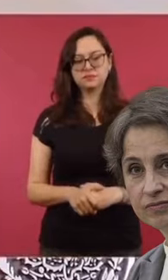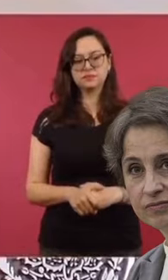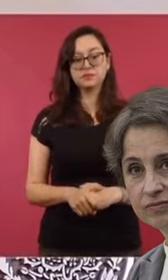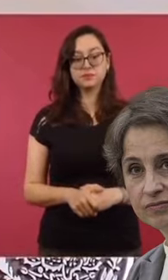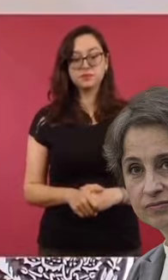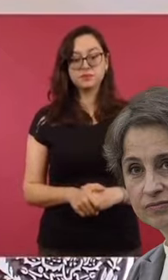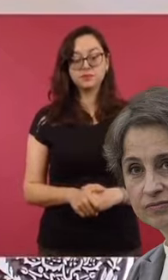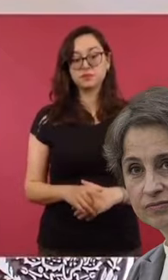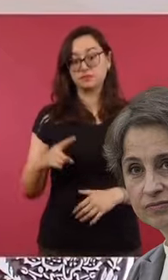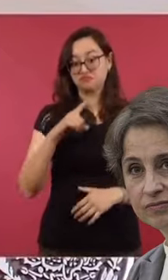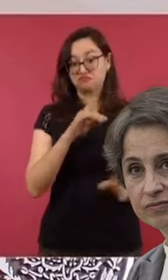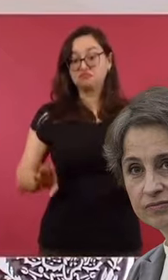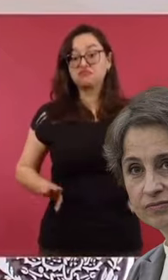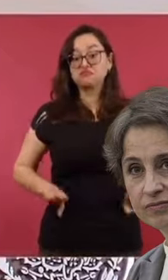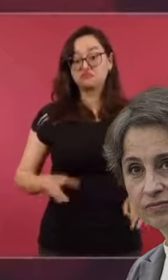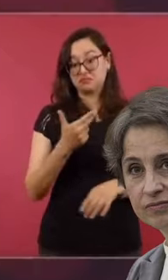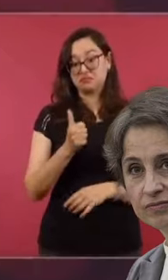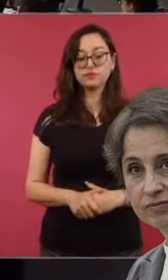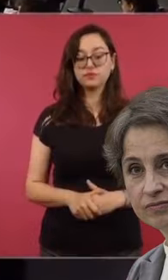de Harvard.